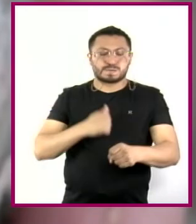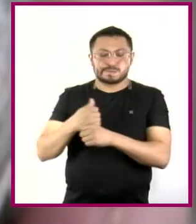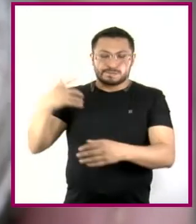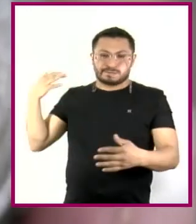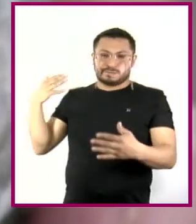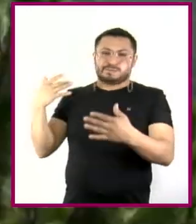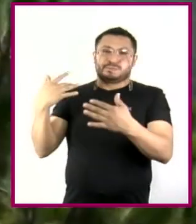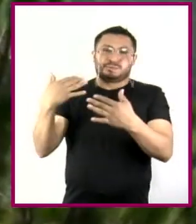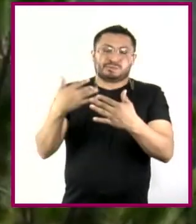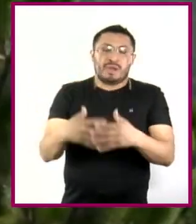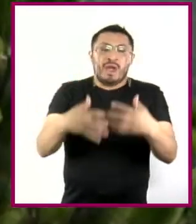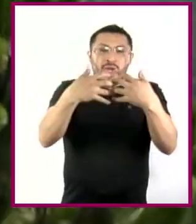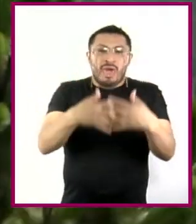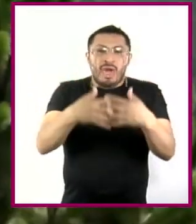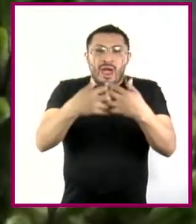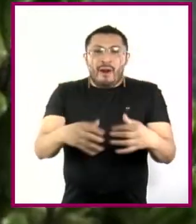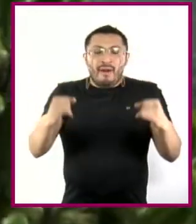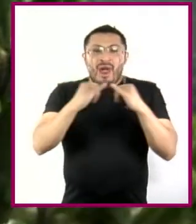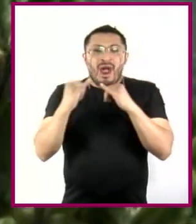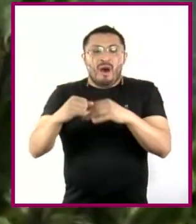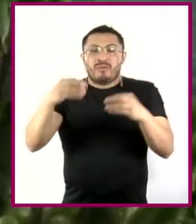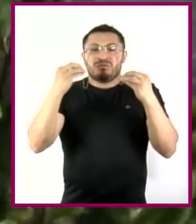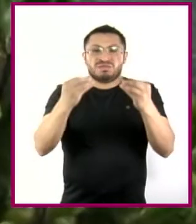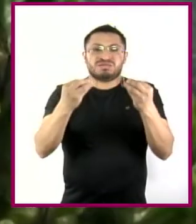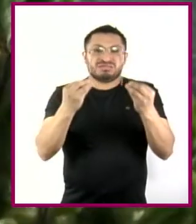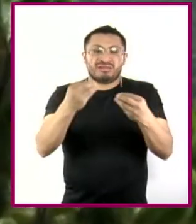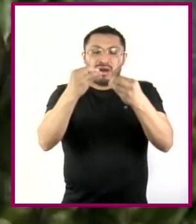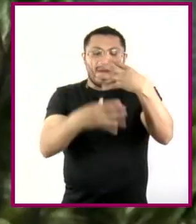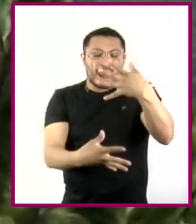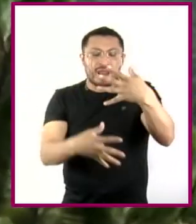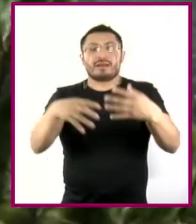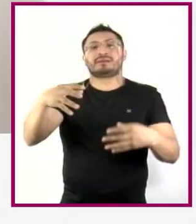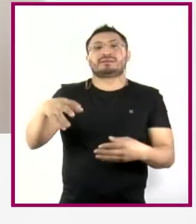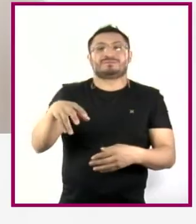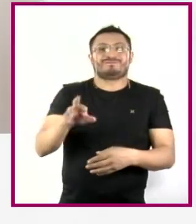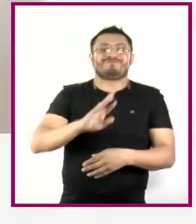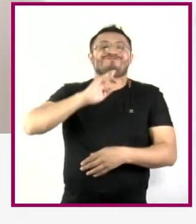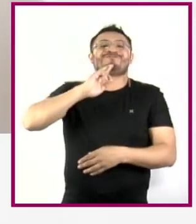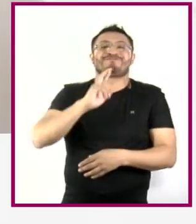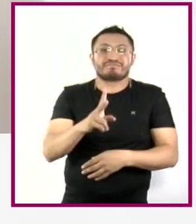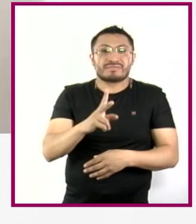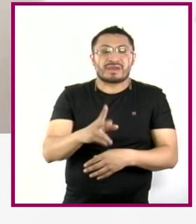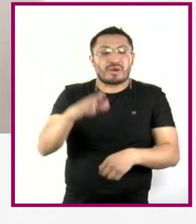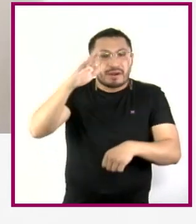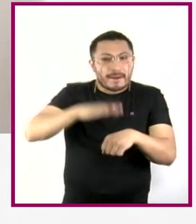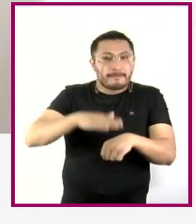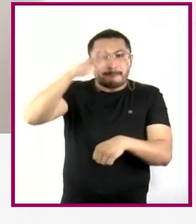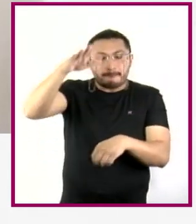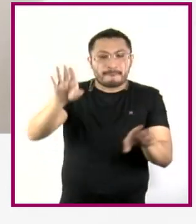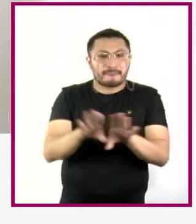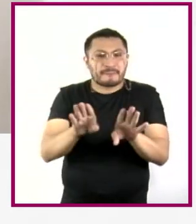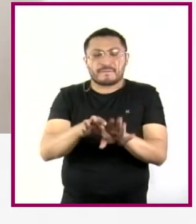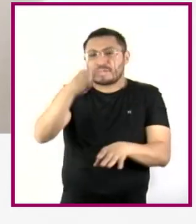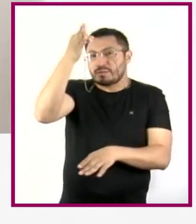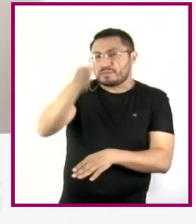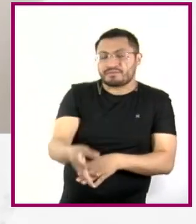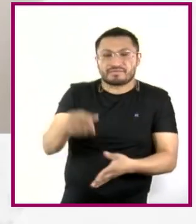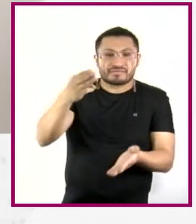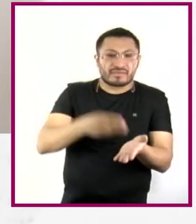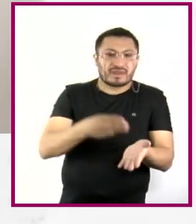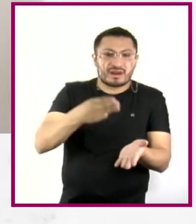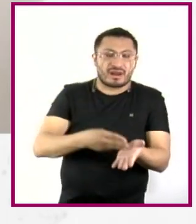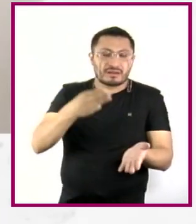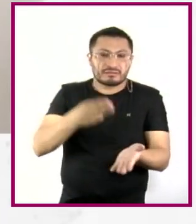a las empresas y a las industrias, a muchas de ellas, les convenía incluso más afrontar las multas,